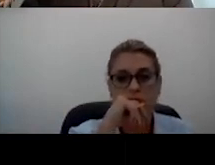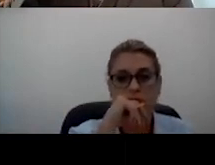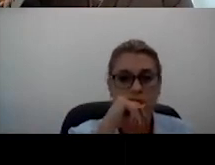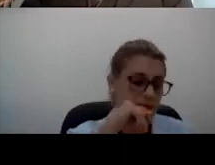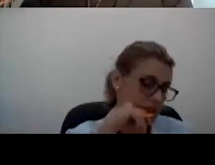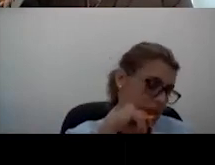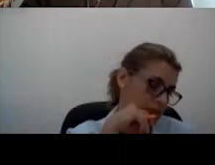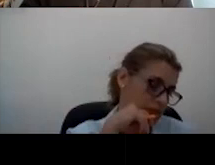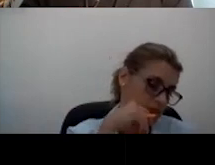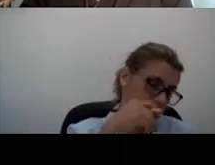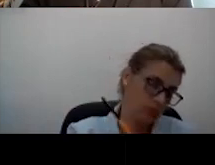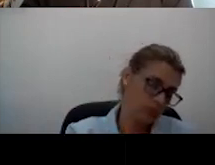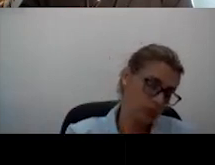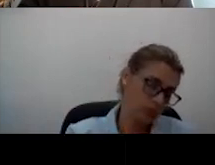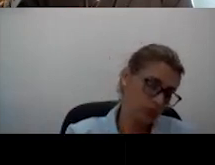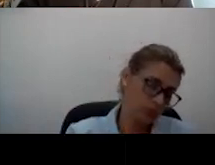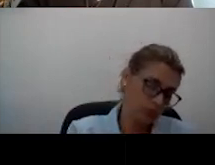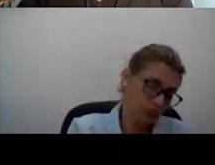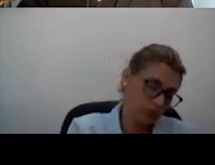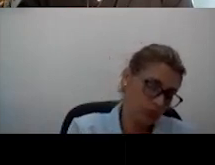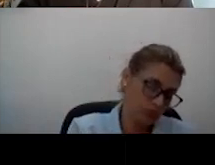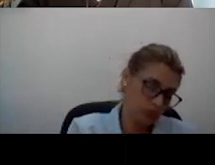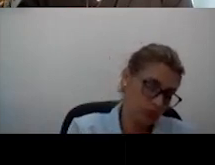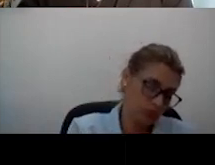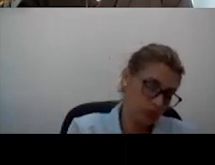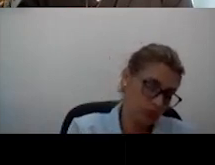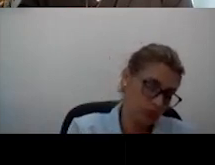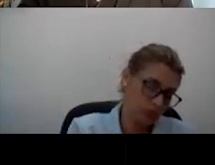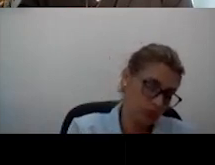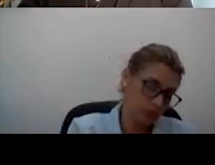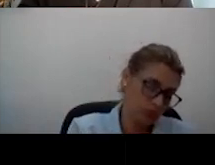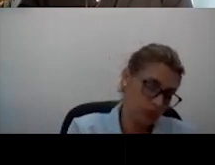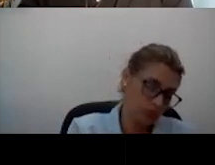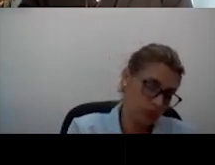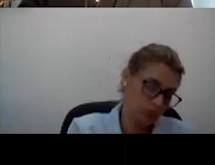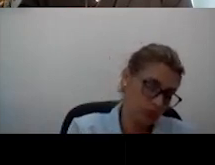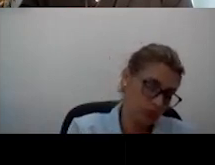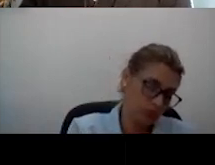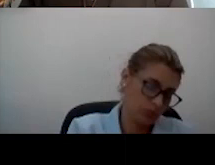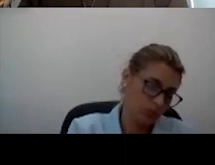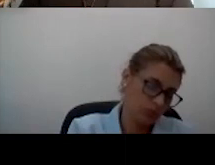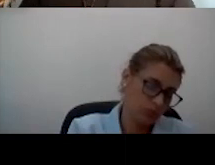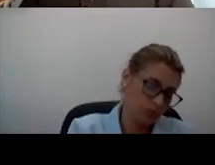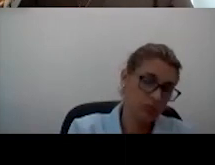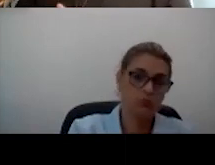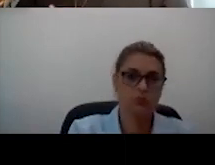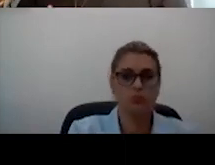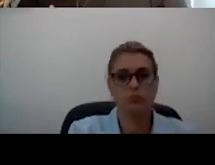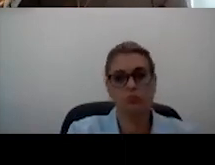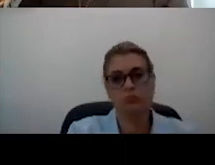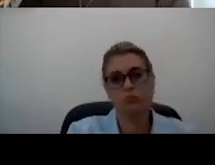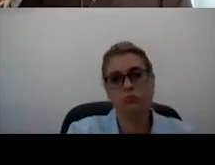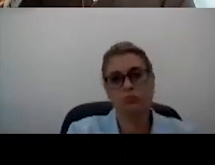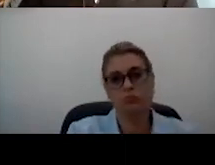a comprar bonos en pesos mexicanos. Esta gráfica la tienen el día 15, trae